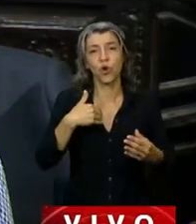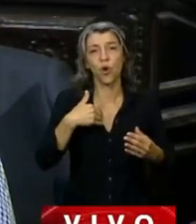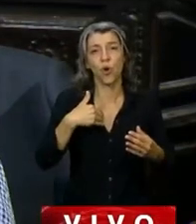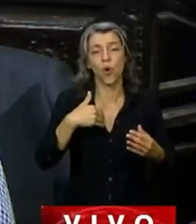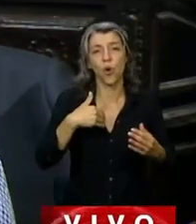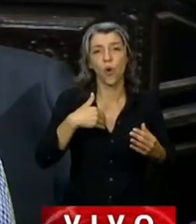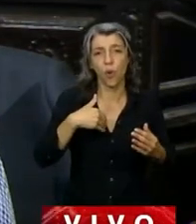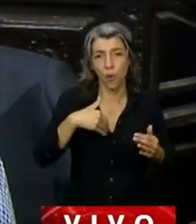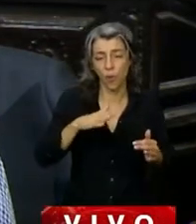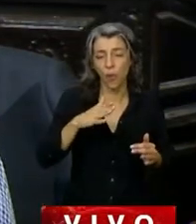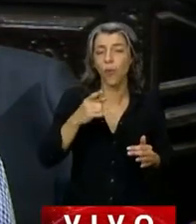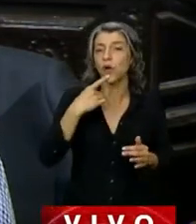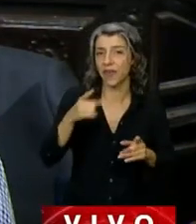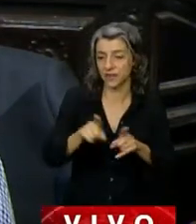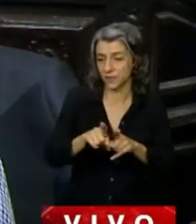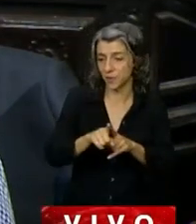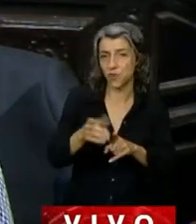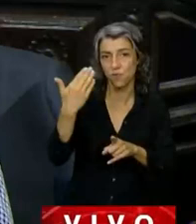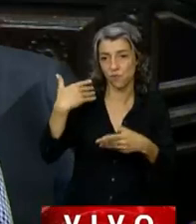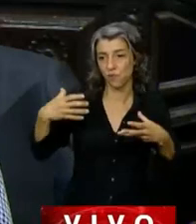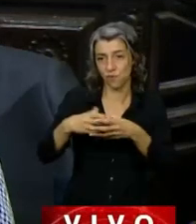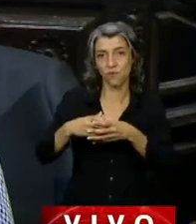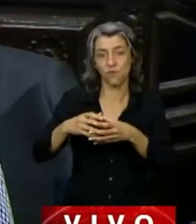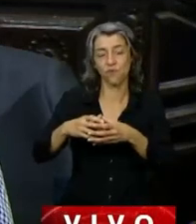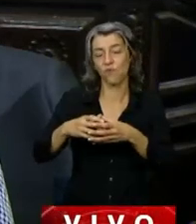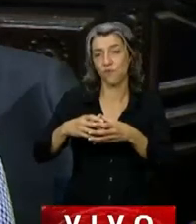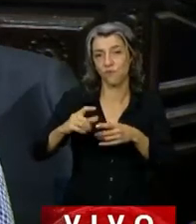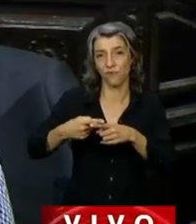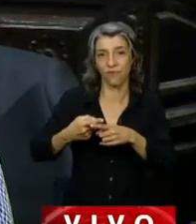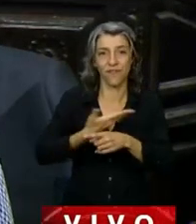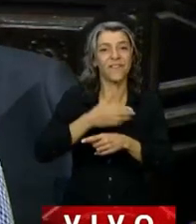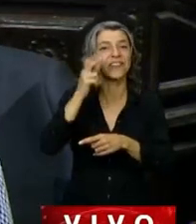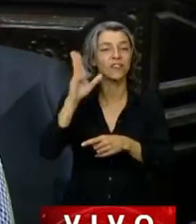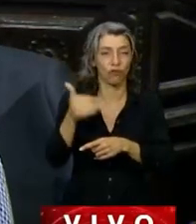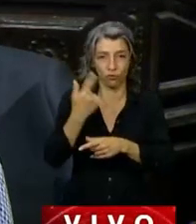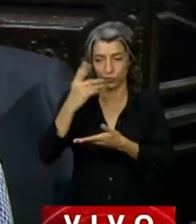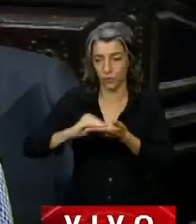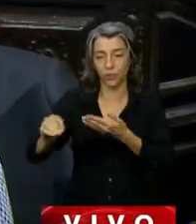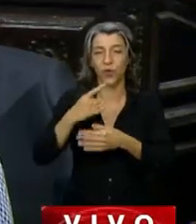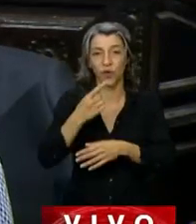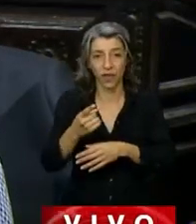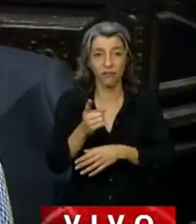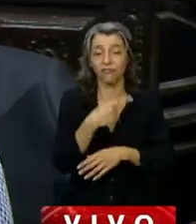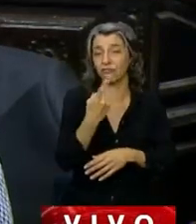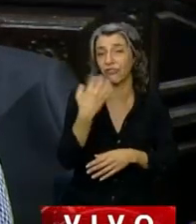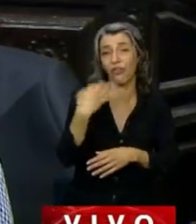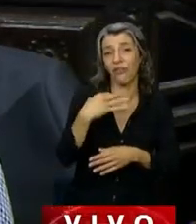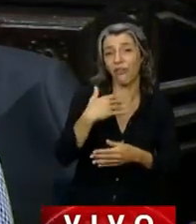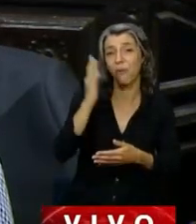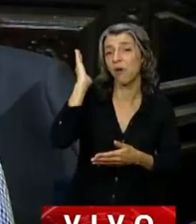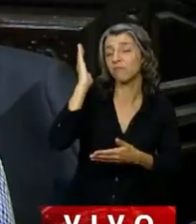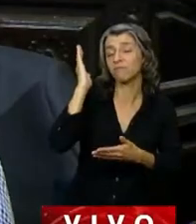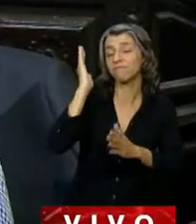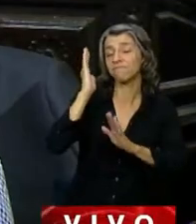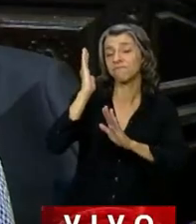Frente de Todos que dijo: lo que tenemos que hacer es darle un golpe al lawfare. ¿Saben qué